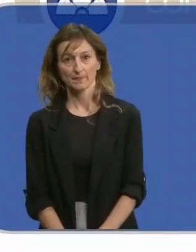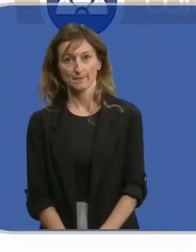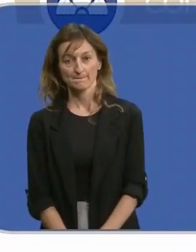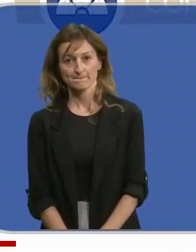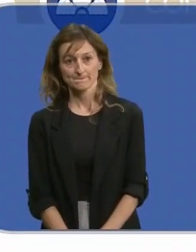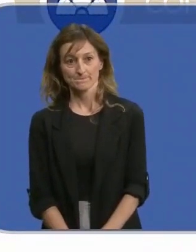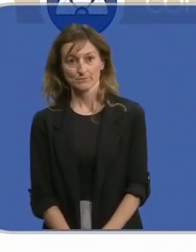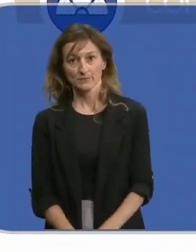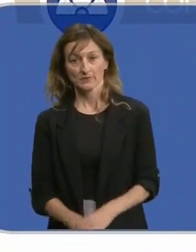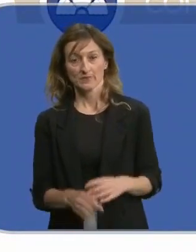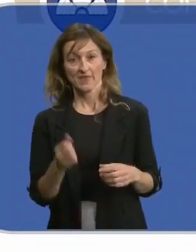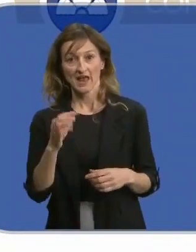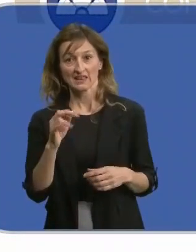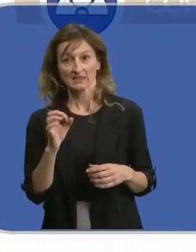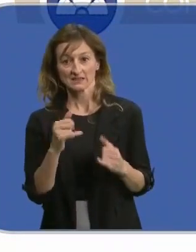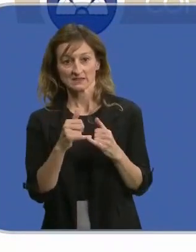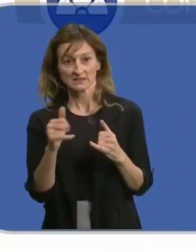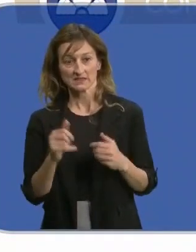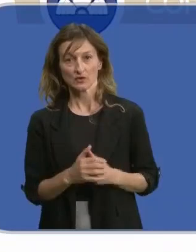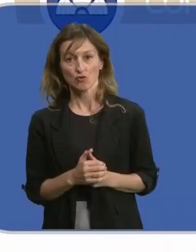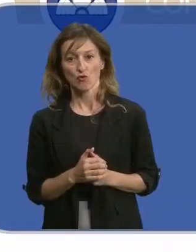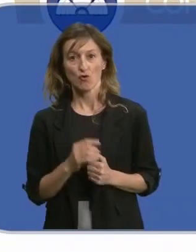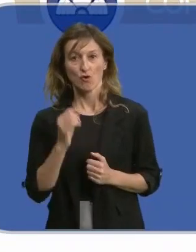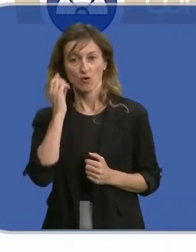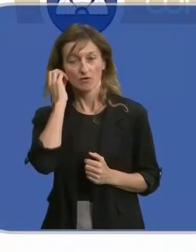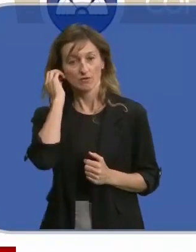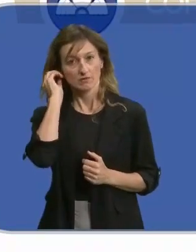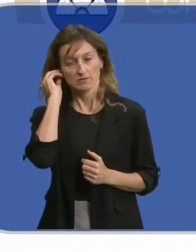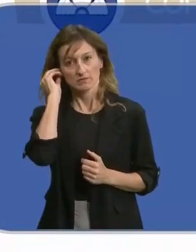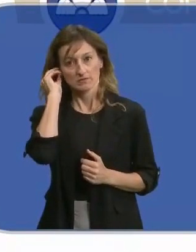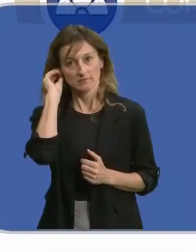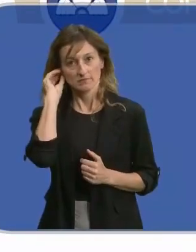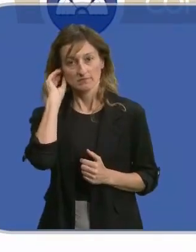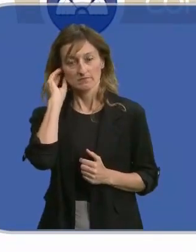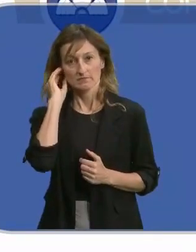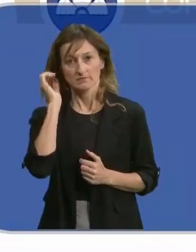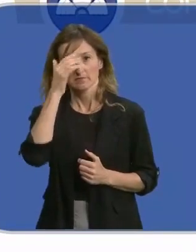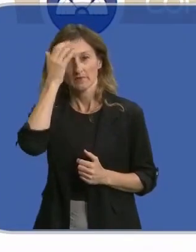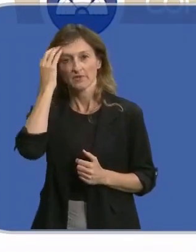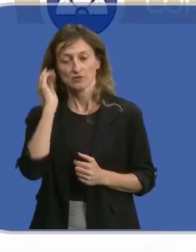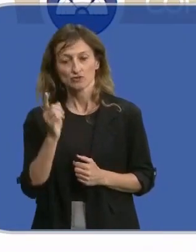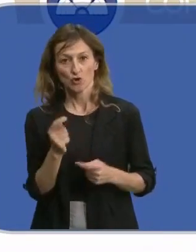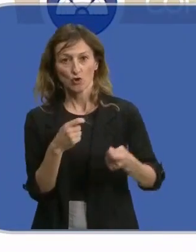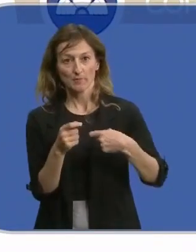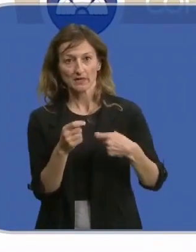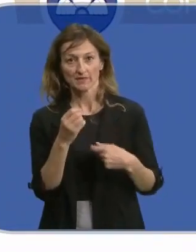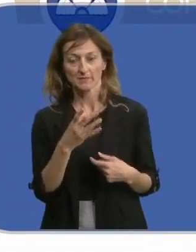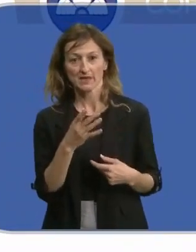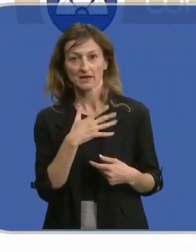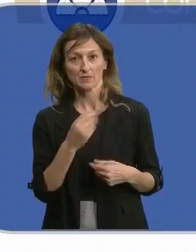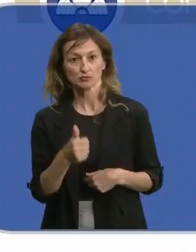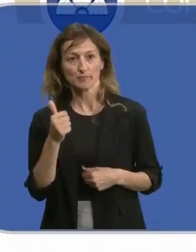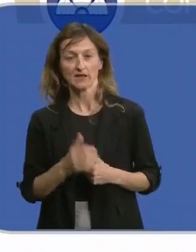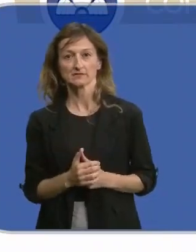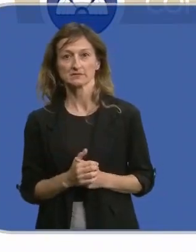con avir en el trazado del coror Atlántico y no solo ya como he oído comentar para transporte de mercancías que está bien pero queremos más y queremos que